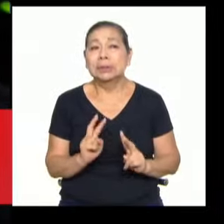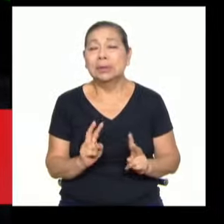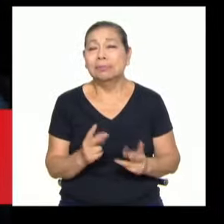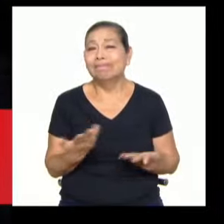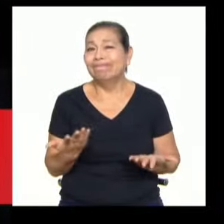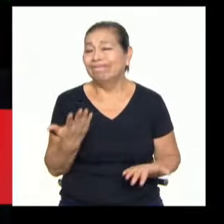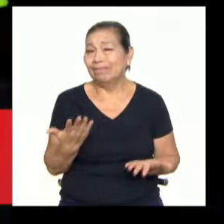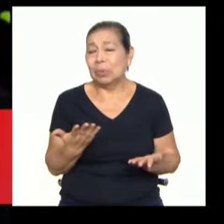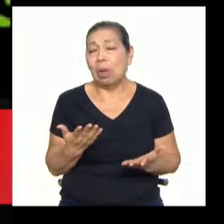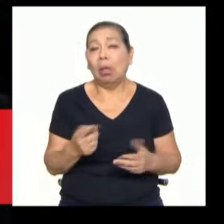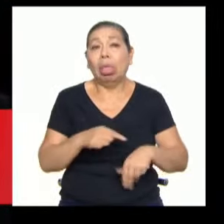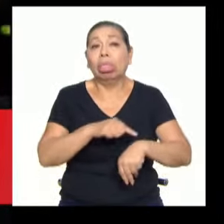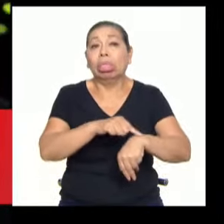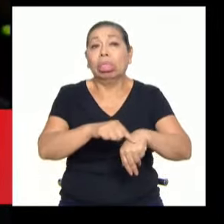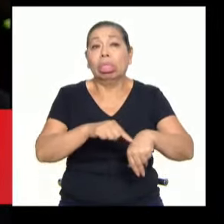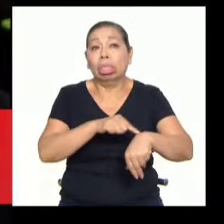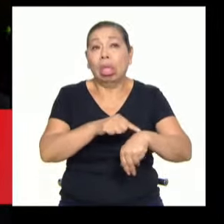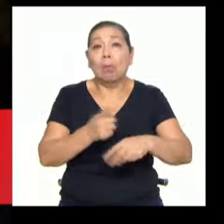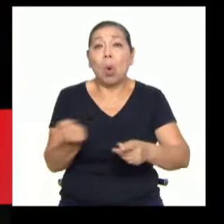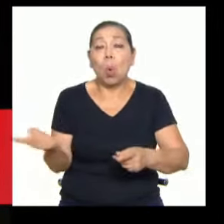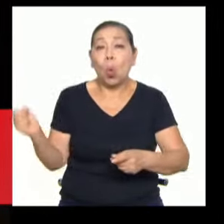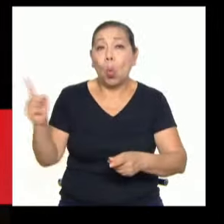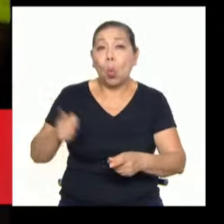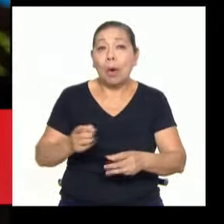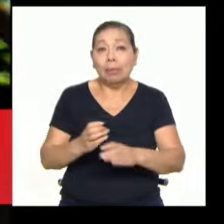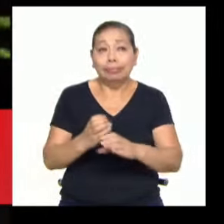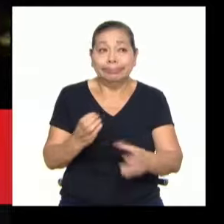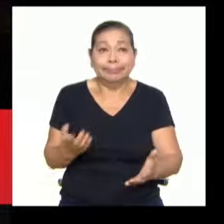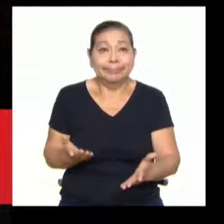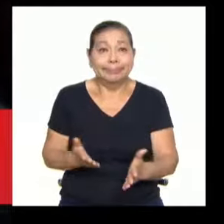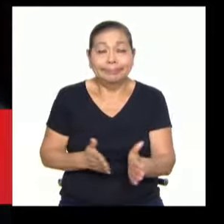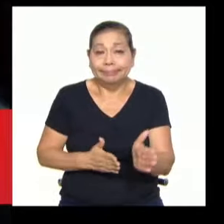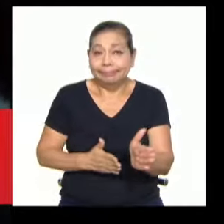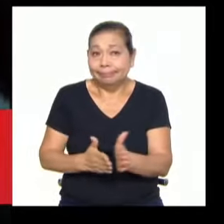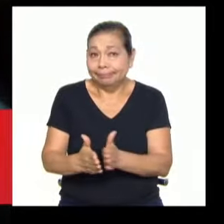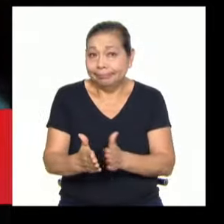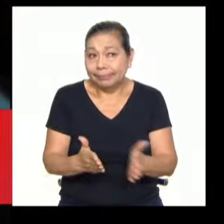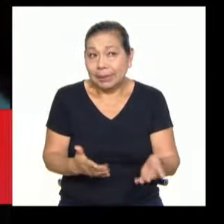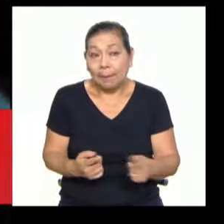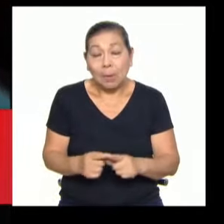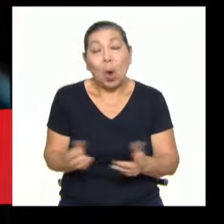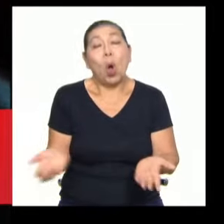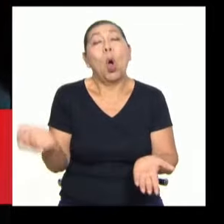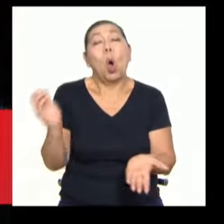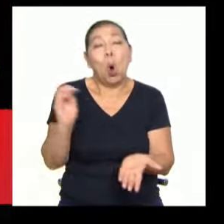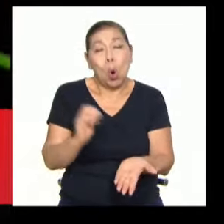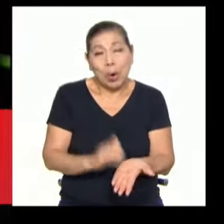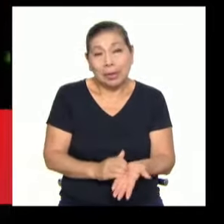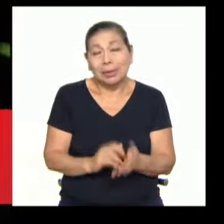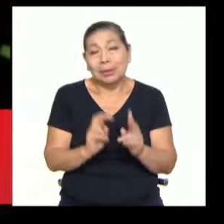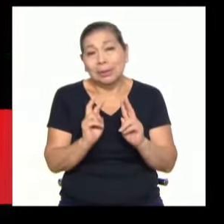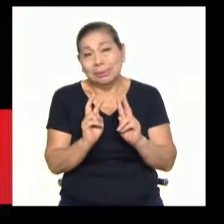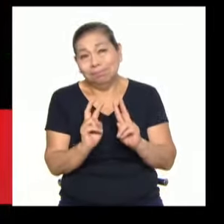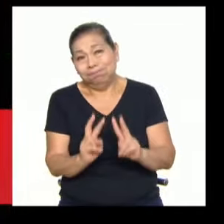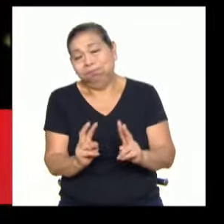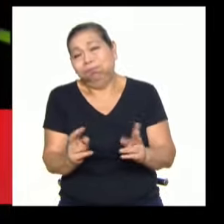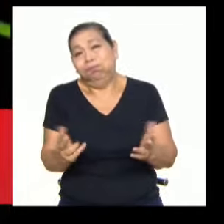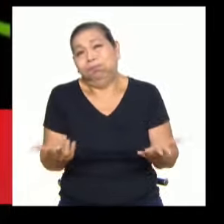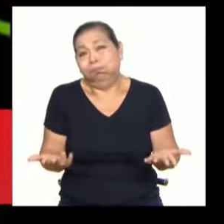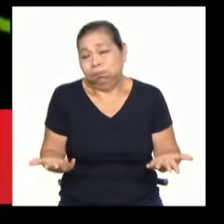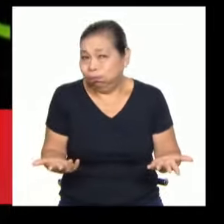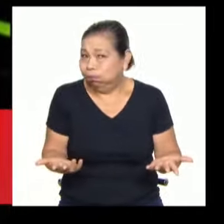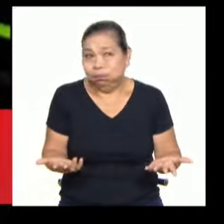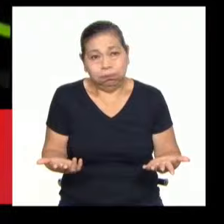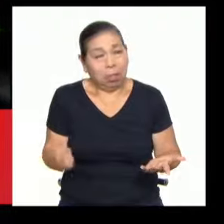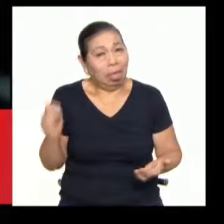generó retraso en la llegada de los otros en todas las estaciones. Así que nuevamente estamos reportando una